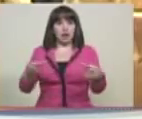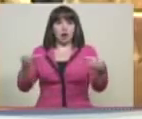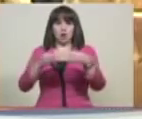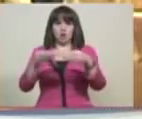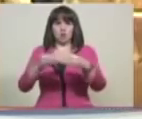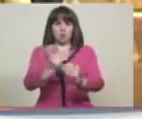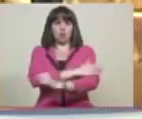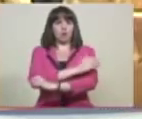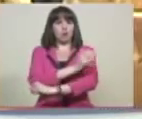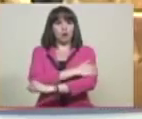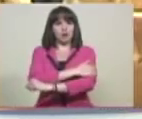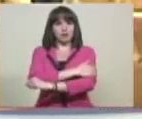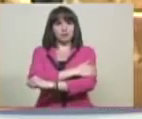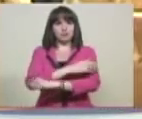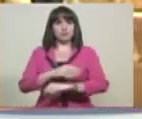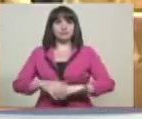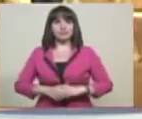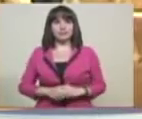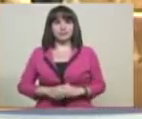para voltearle